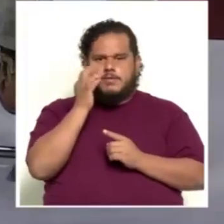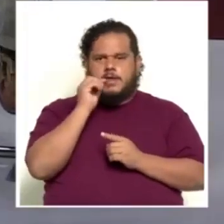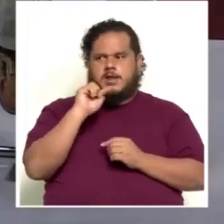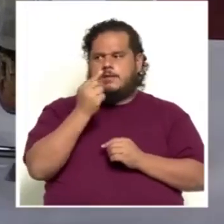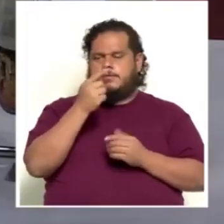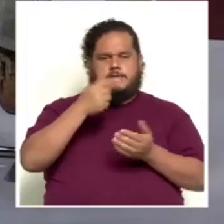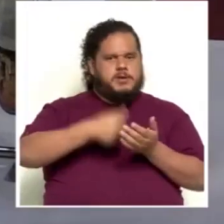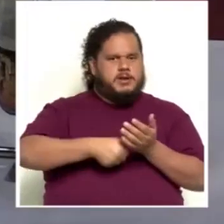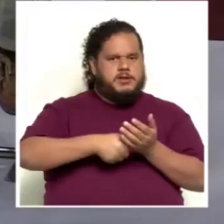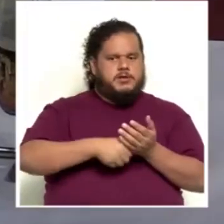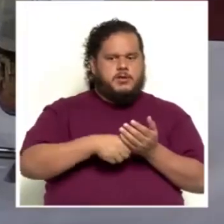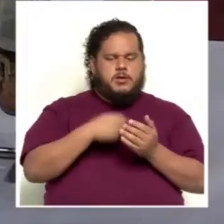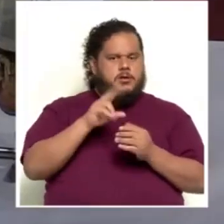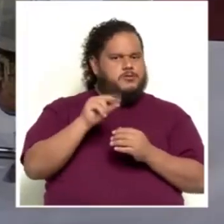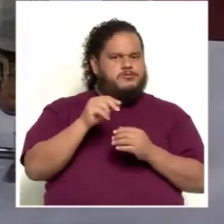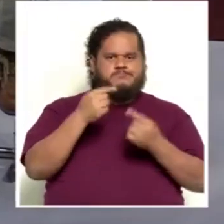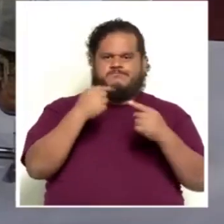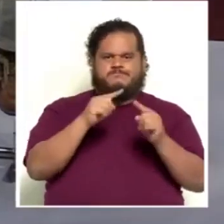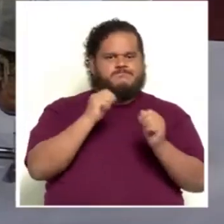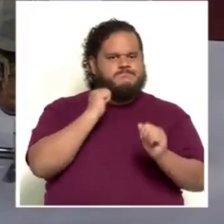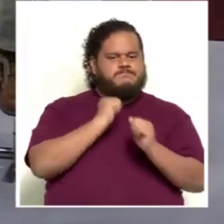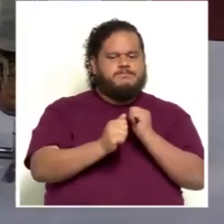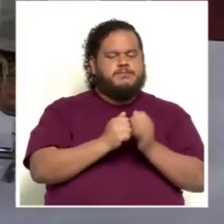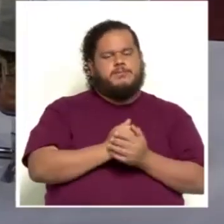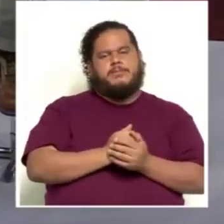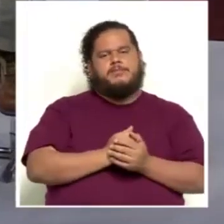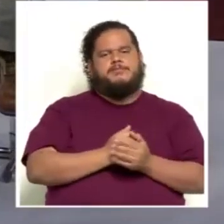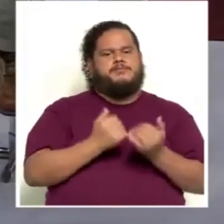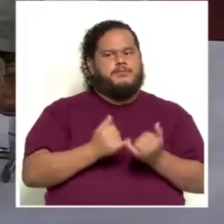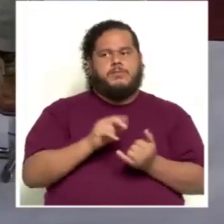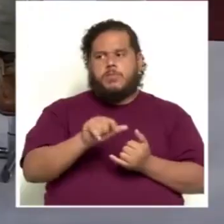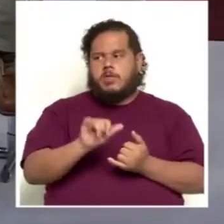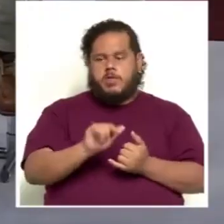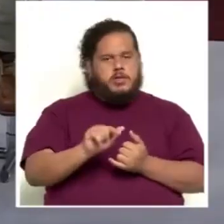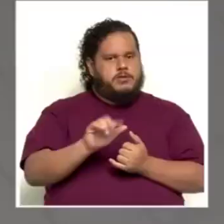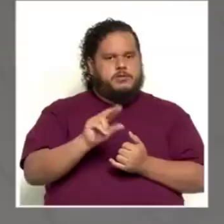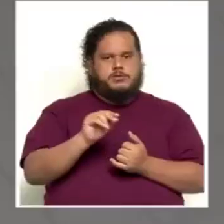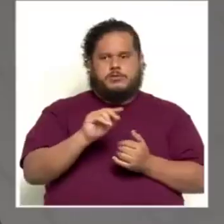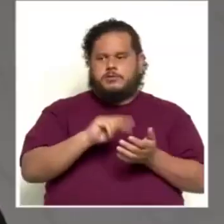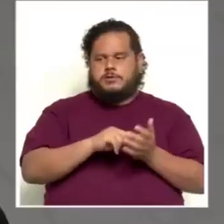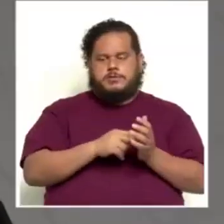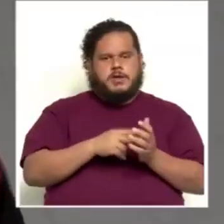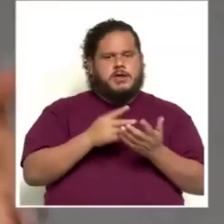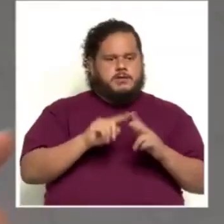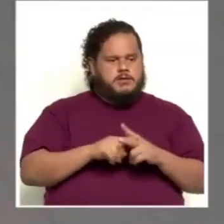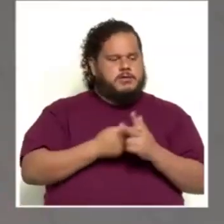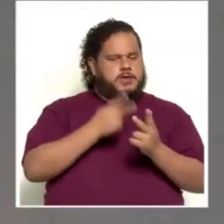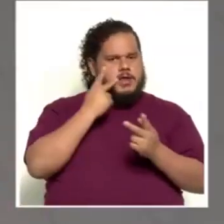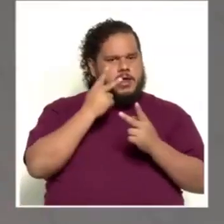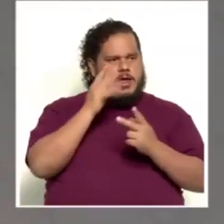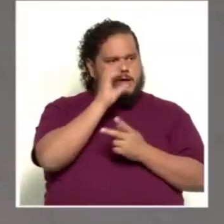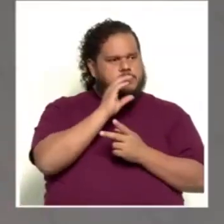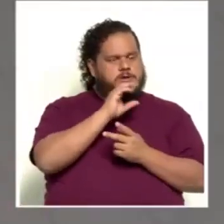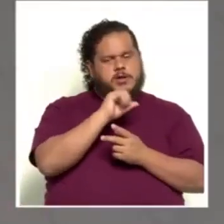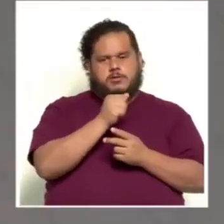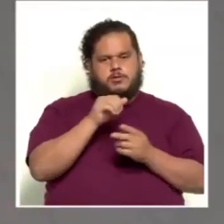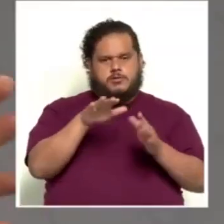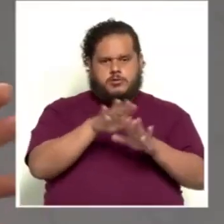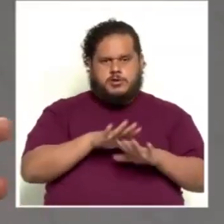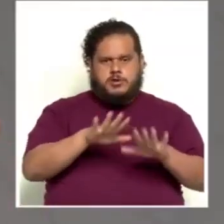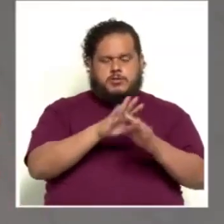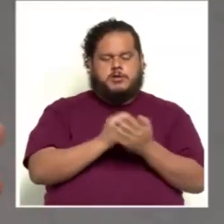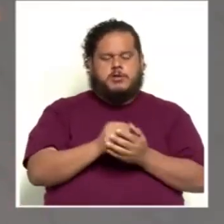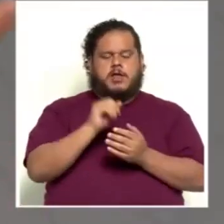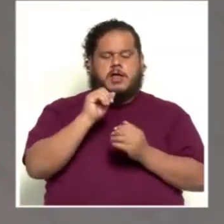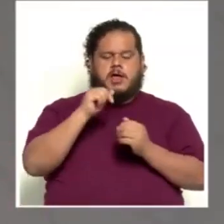primera elección, parece que no lo ha logrado traspasar. Ahora, eso no significa que obviamente va a comenzar a buscar otros espacios. Aquí